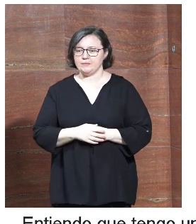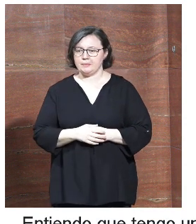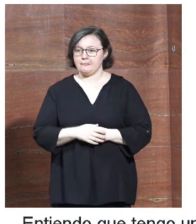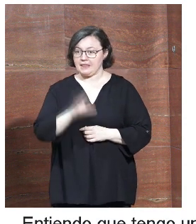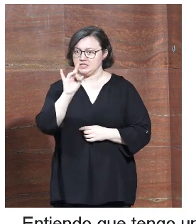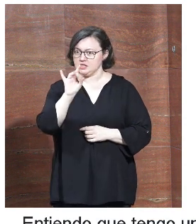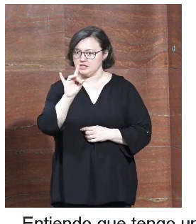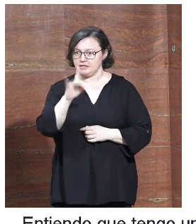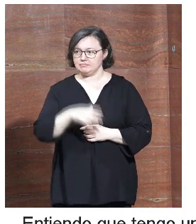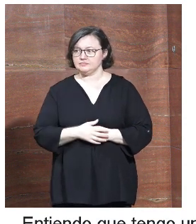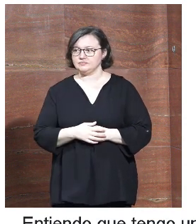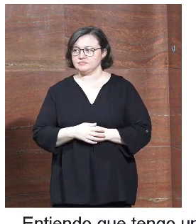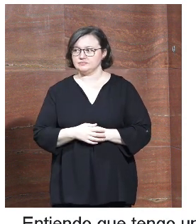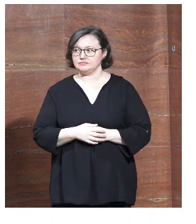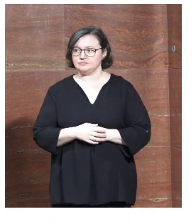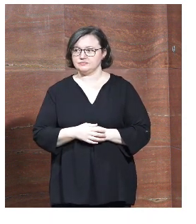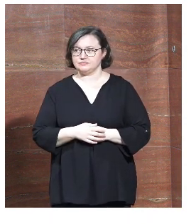Sí.